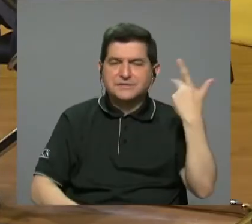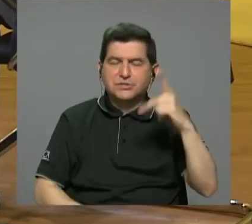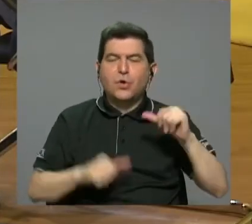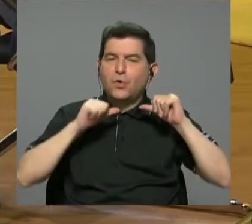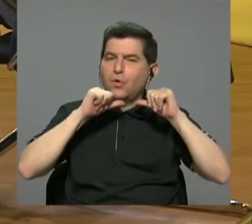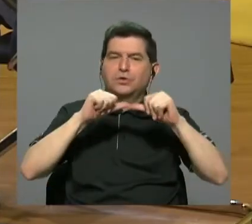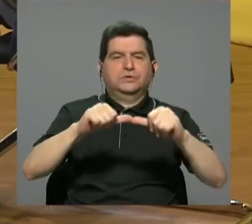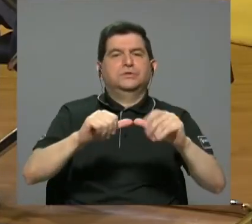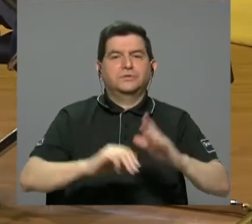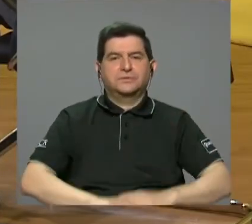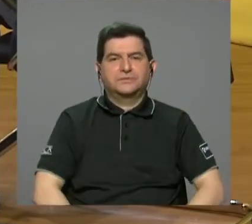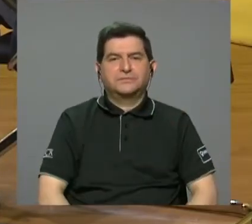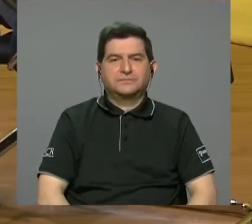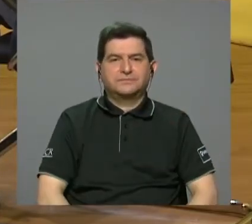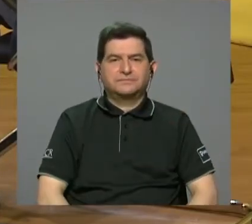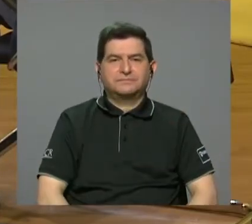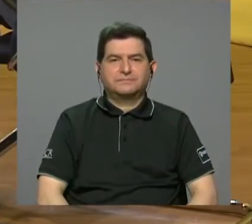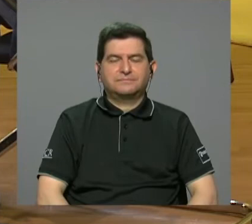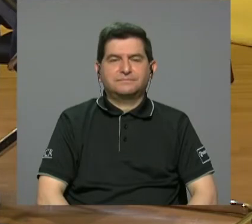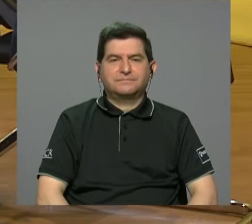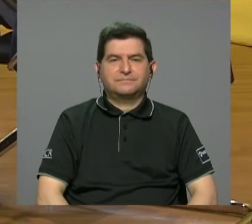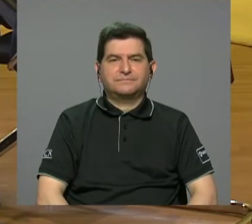permanentemente.